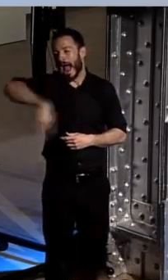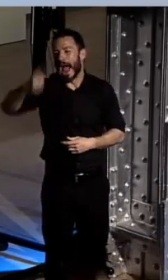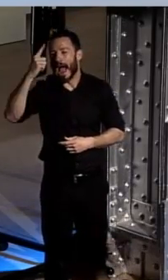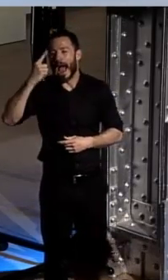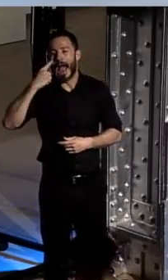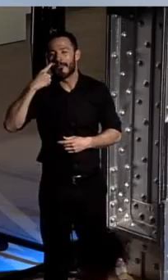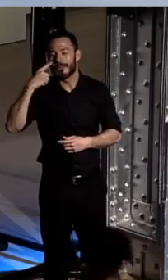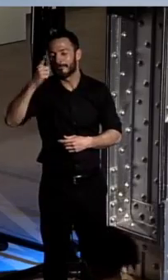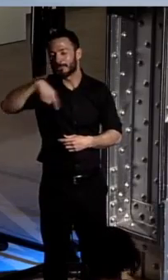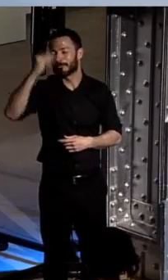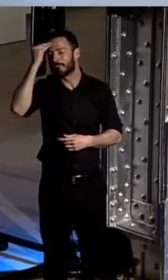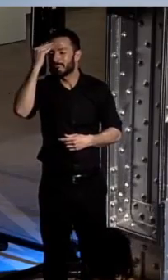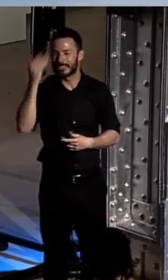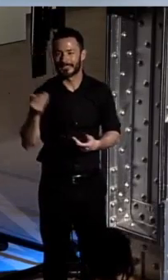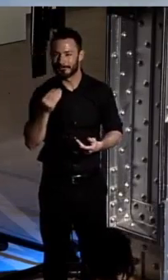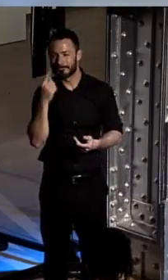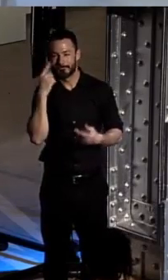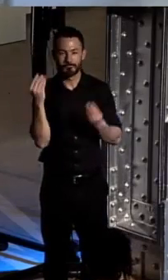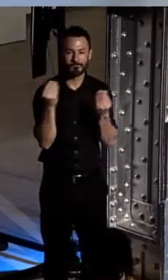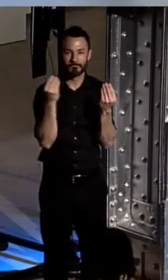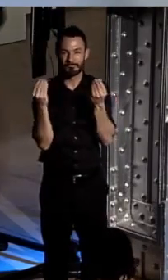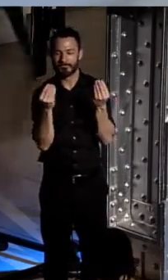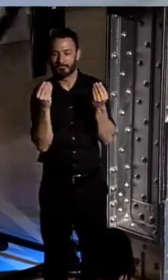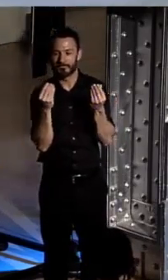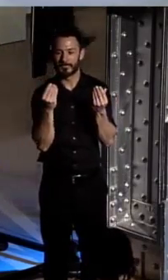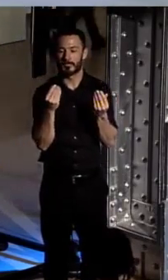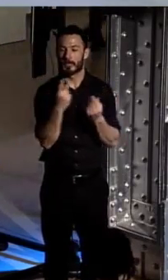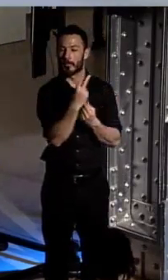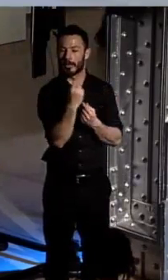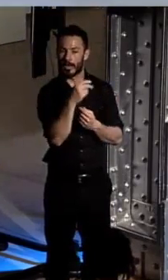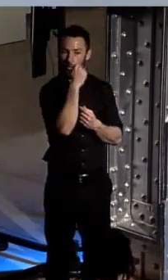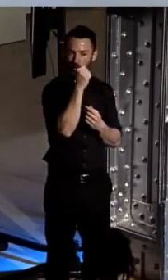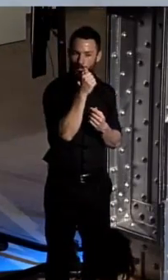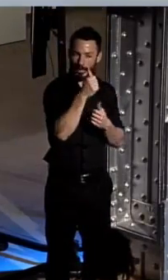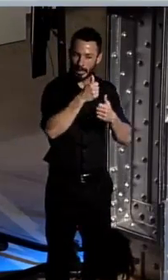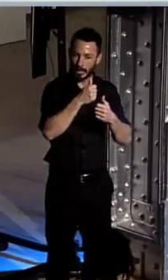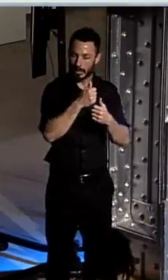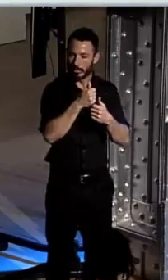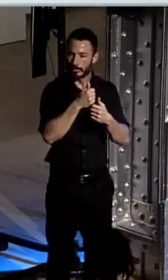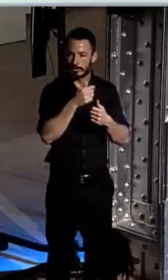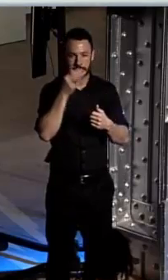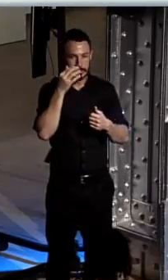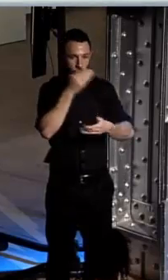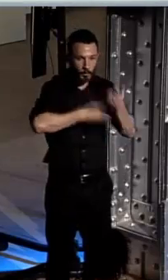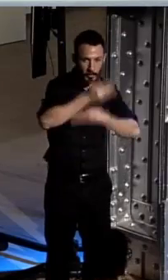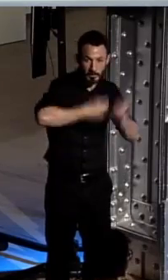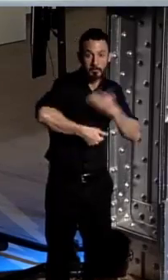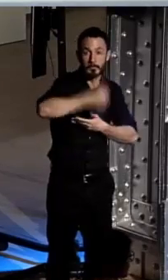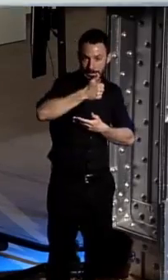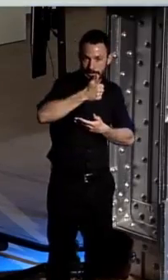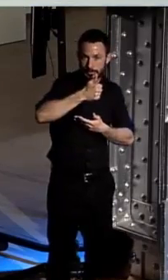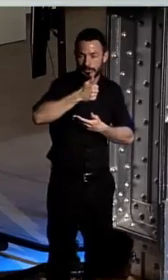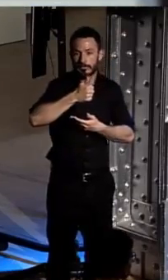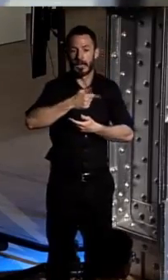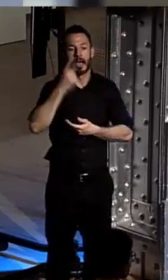¿Qué piensan ustedes de quién coopera más? Entonces les pido que los que piensan que las parejas hombre-hombre son más predispuestas a cooperar y que en promedio van a cooperar